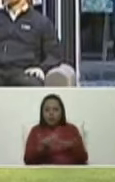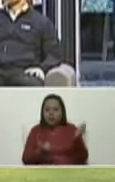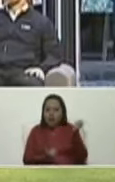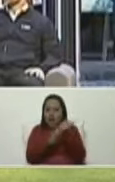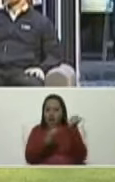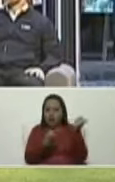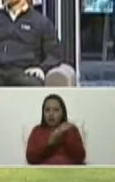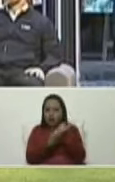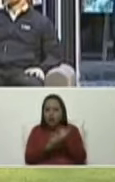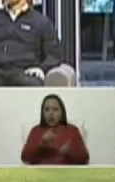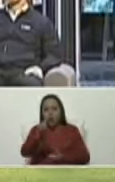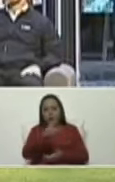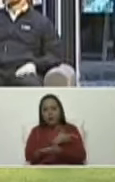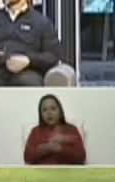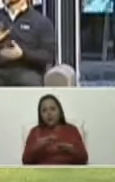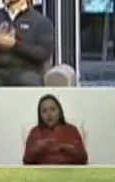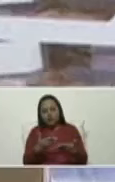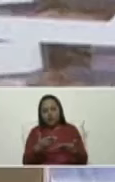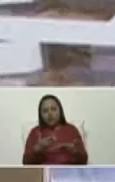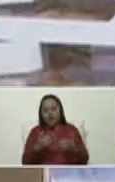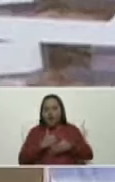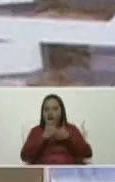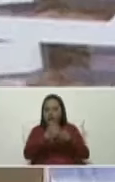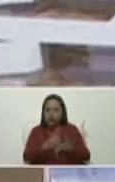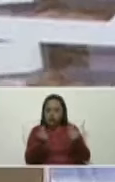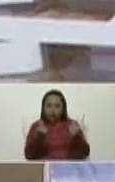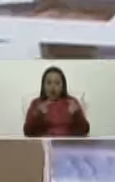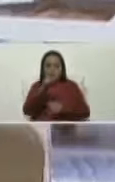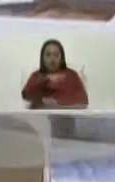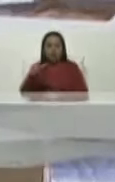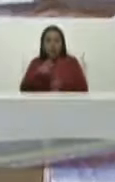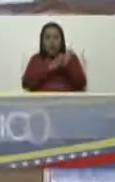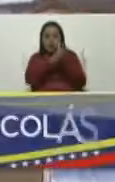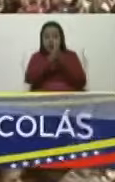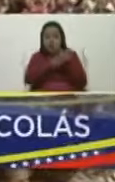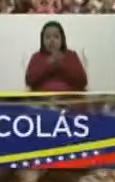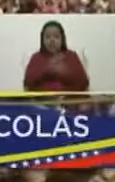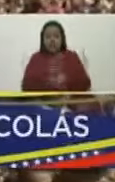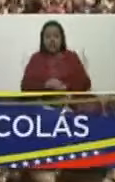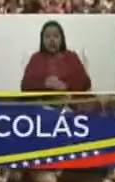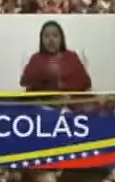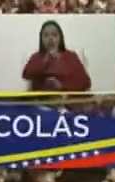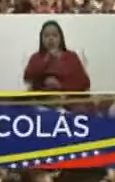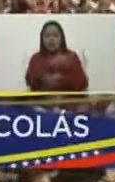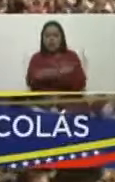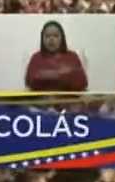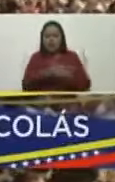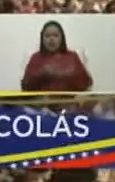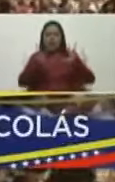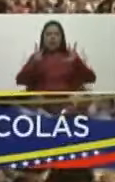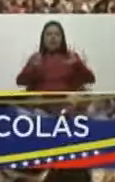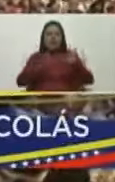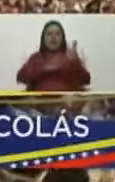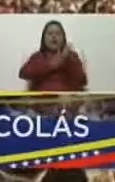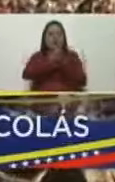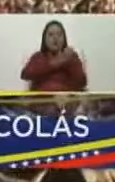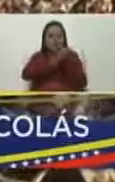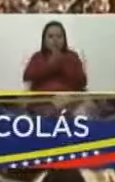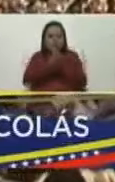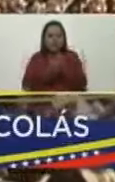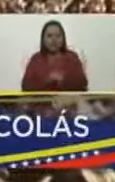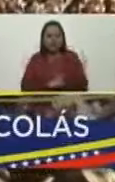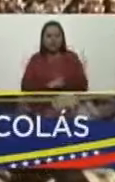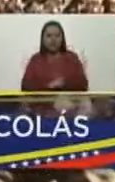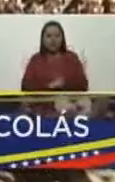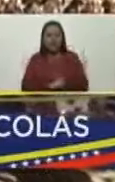financiamientos, 1 millón de créditos a los emprendedores, a 1 millón de nuevos emprendedores,